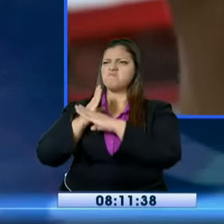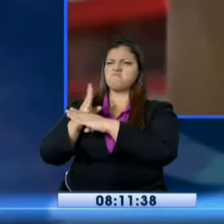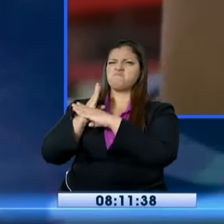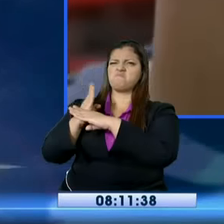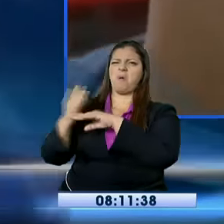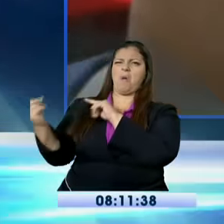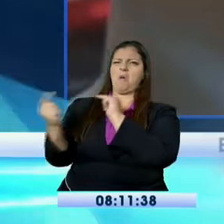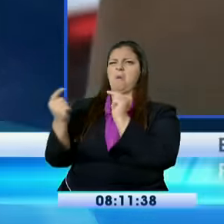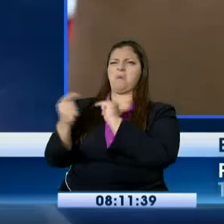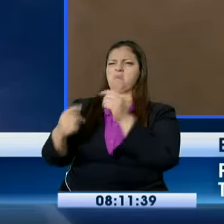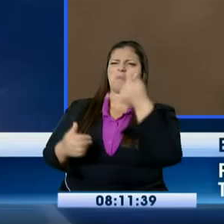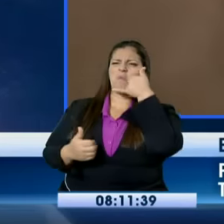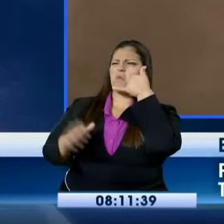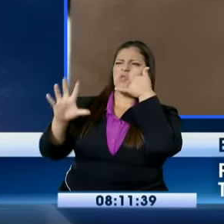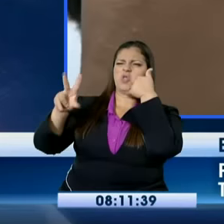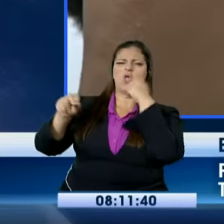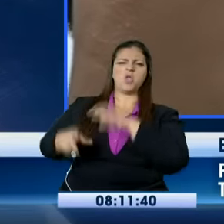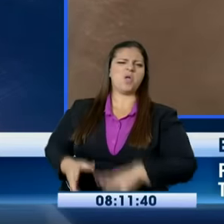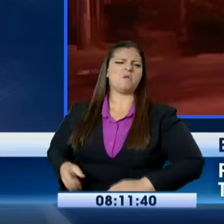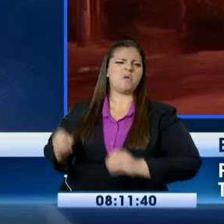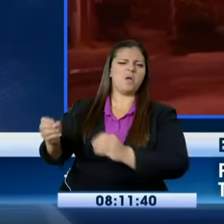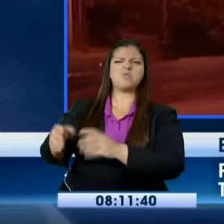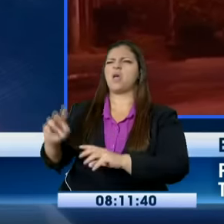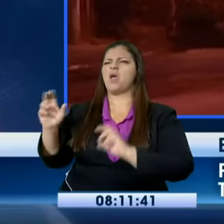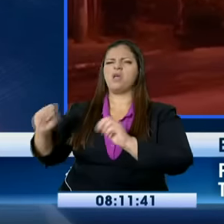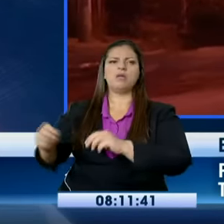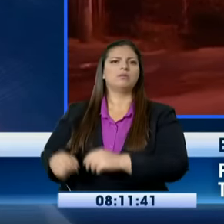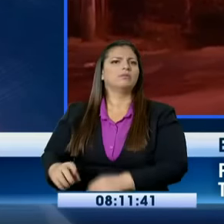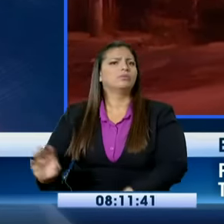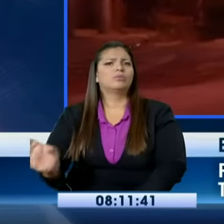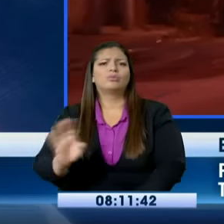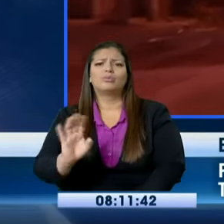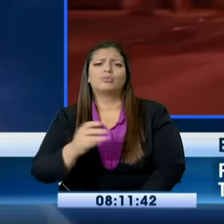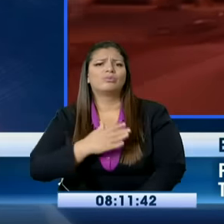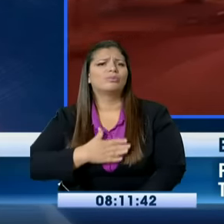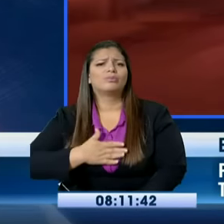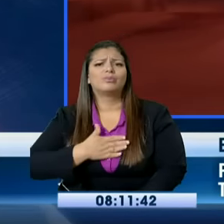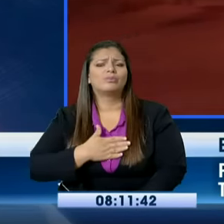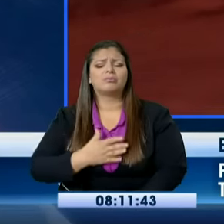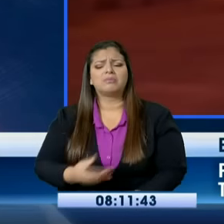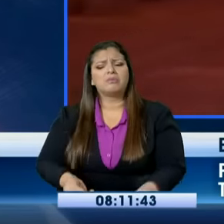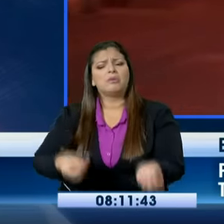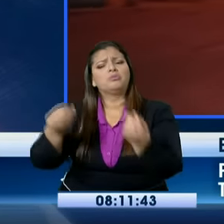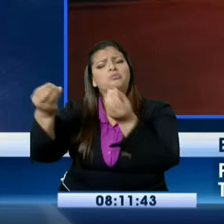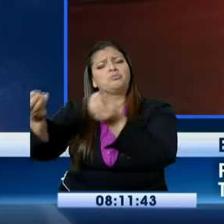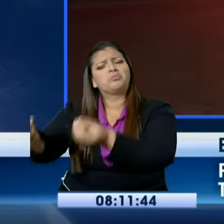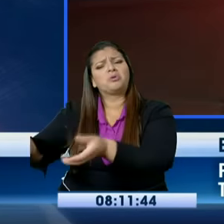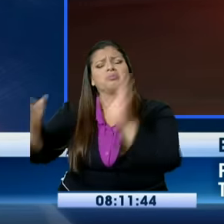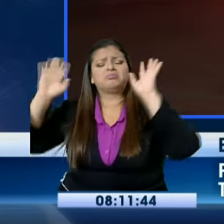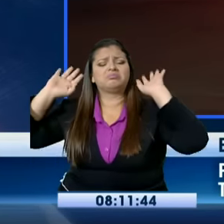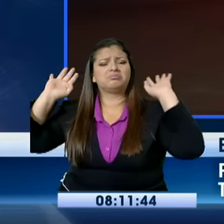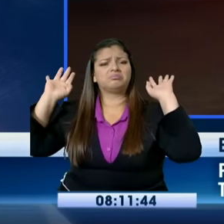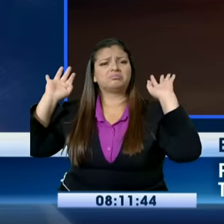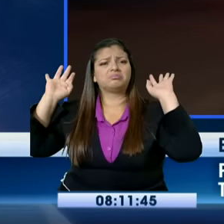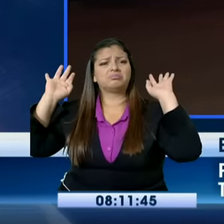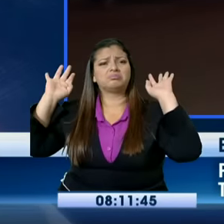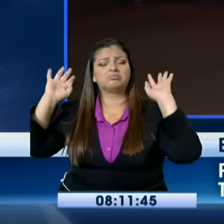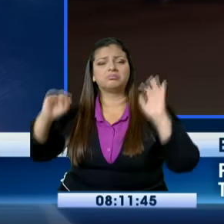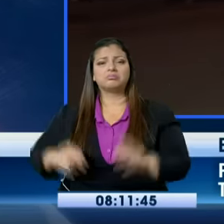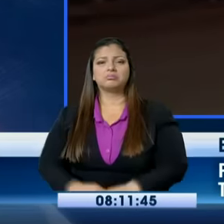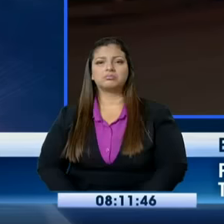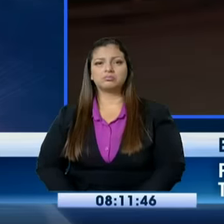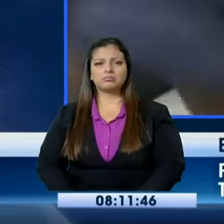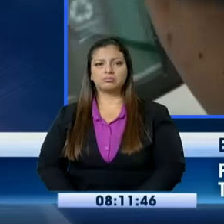cosas. Porque esta gente no tiene límites. Padres de familia, aconsejen a sus hijos que no resistan. No se resistan al robo. Ya